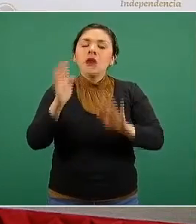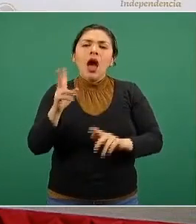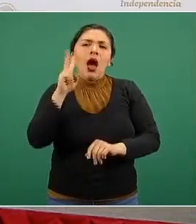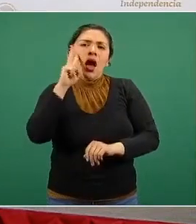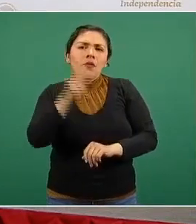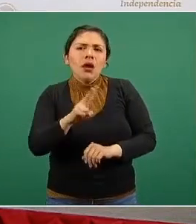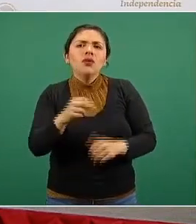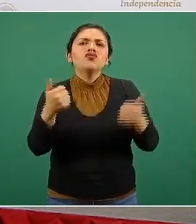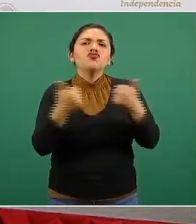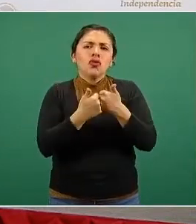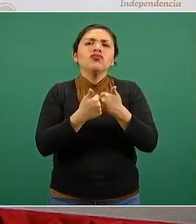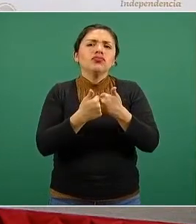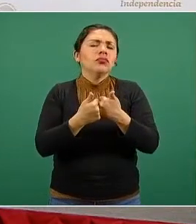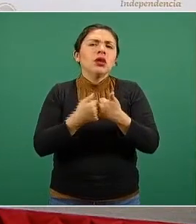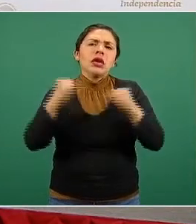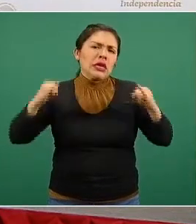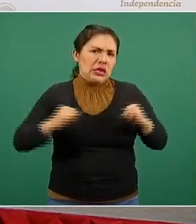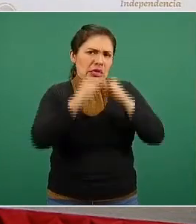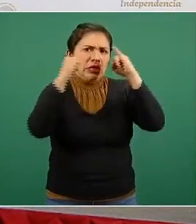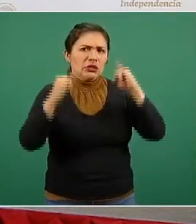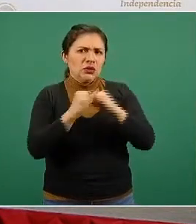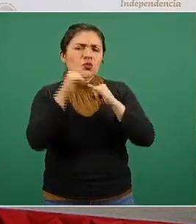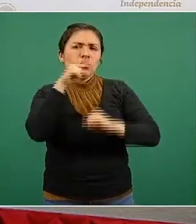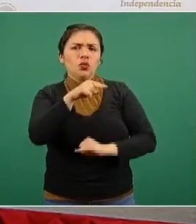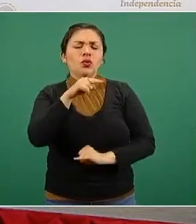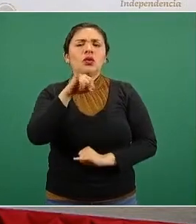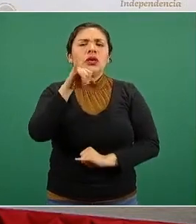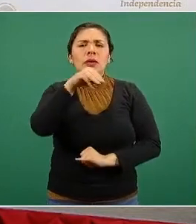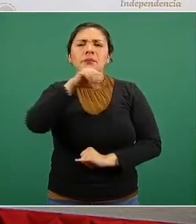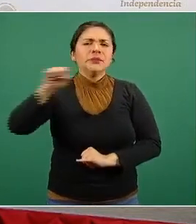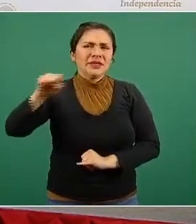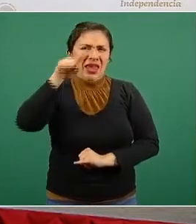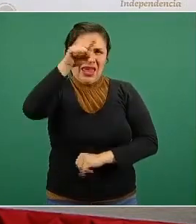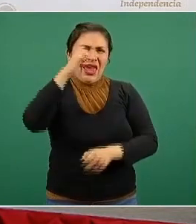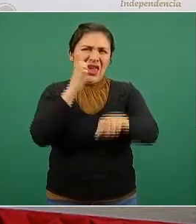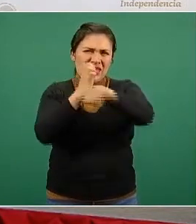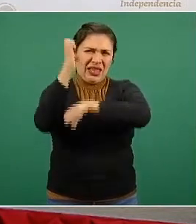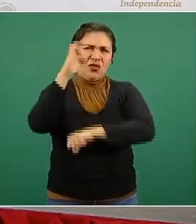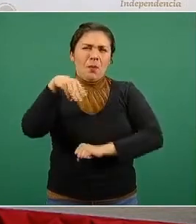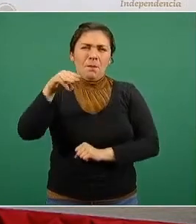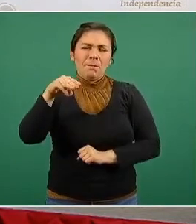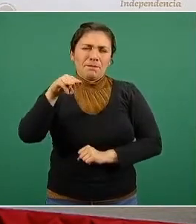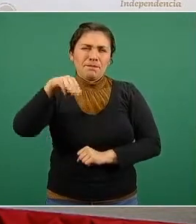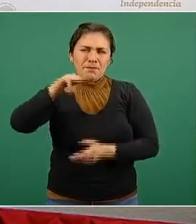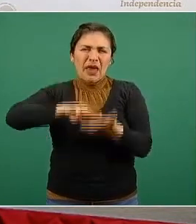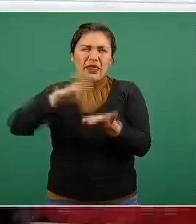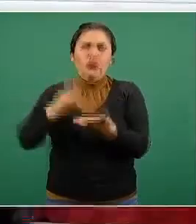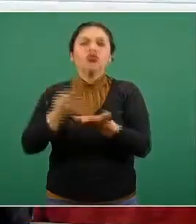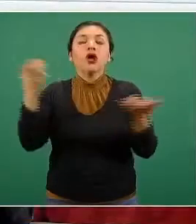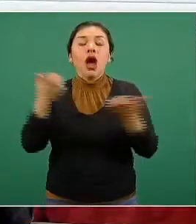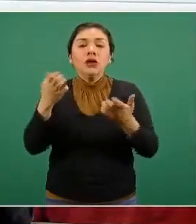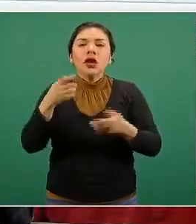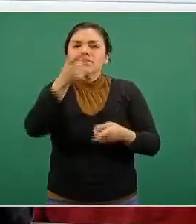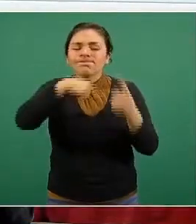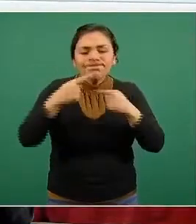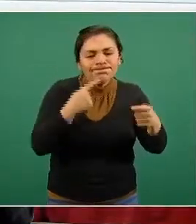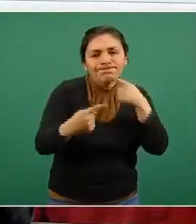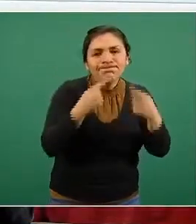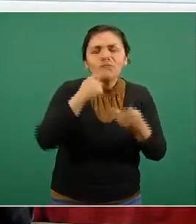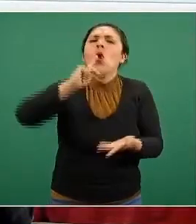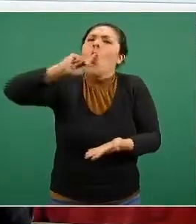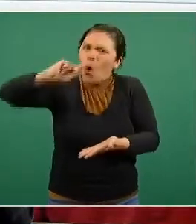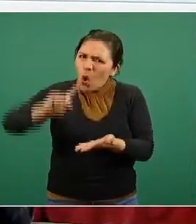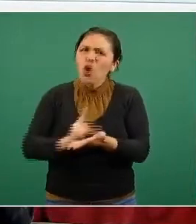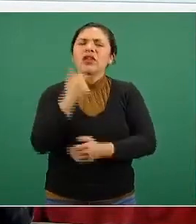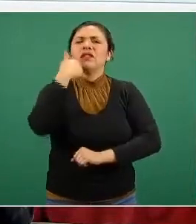ya de manera institucional por la Secretaría de Salud de esa entidad federativa, quienes decidieron volver a